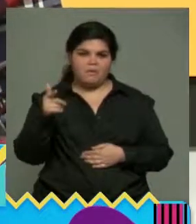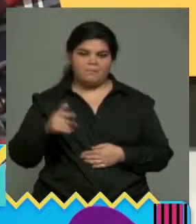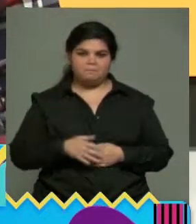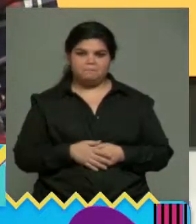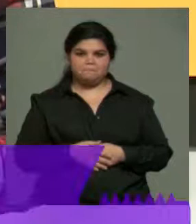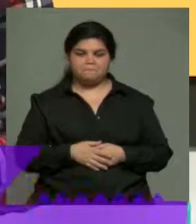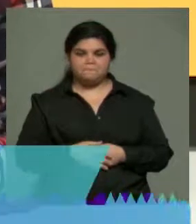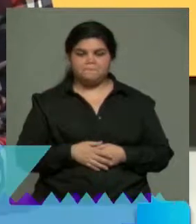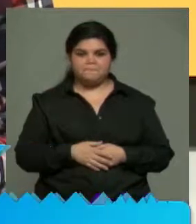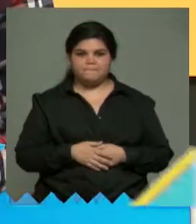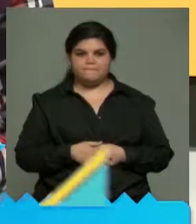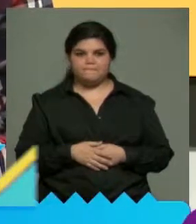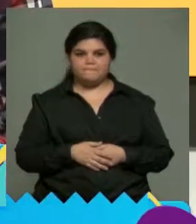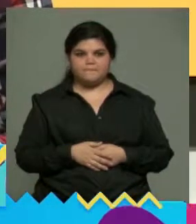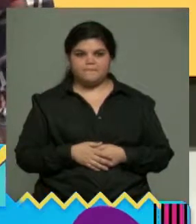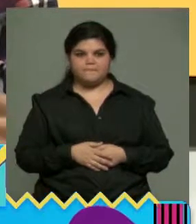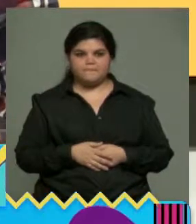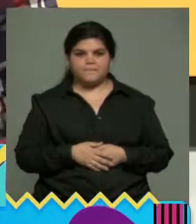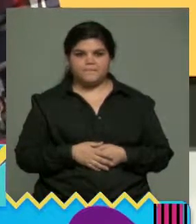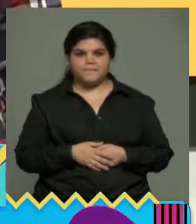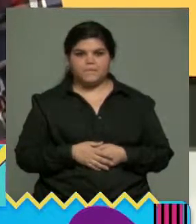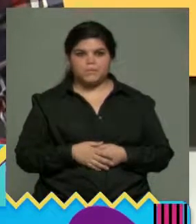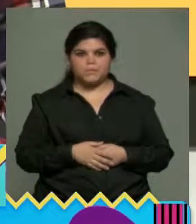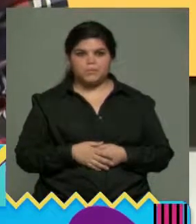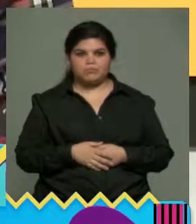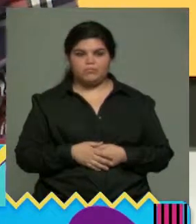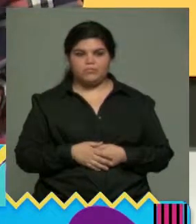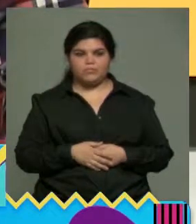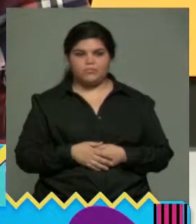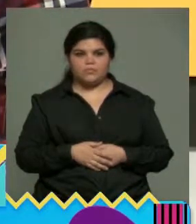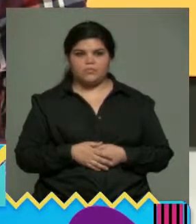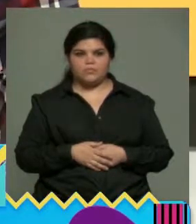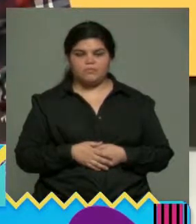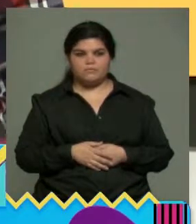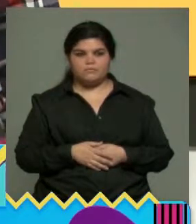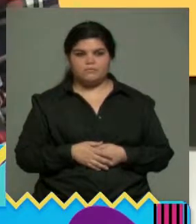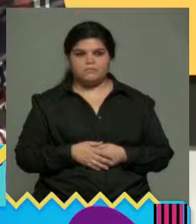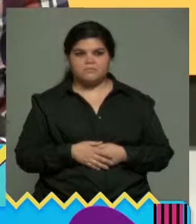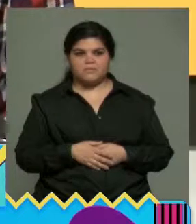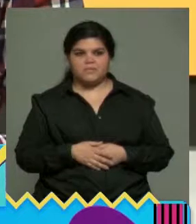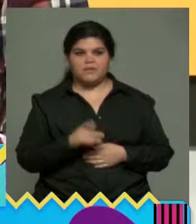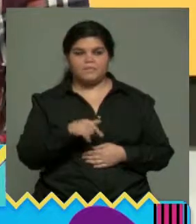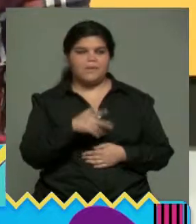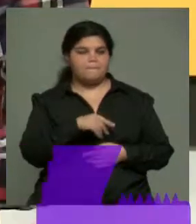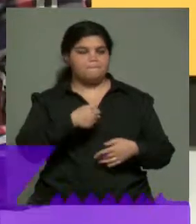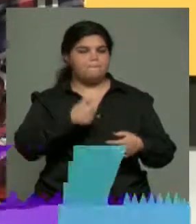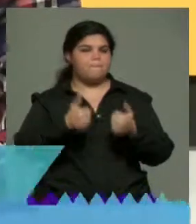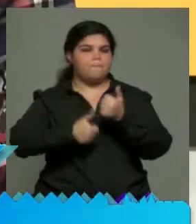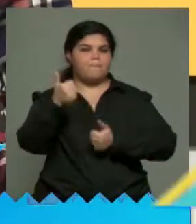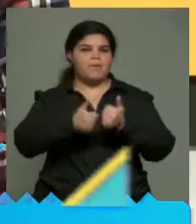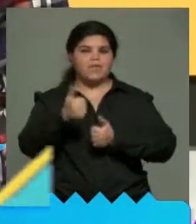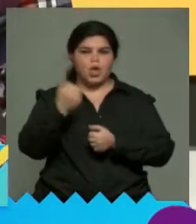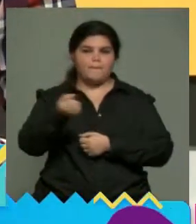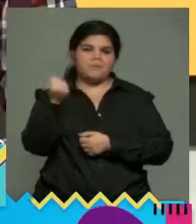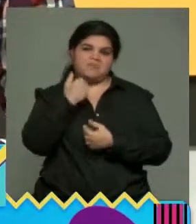bien? Bien. Me costó un poco llegar hasta el canal porque, bueno, acá cerca hay un partido importante. Sí, está el partido. No sé si tan importante por los equipos, pero bueno, un partido